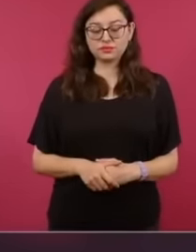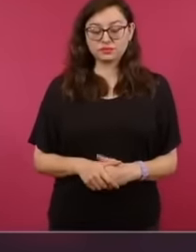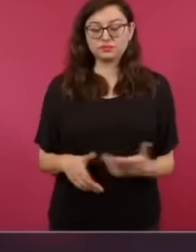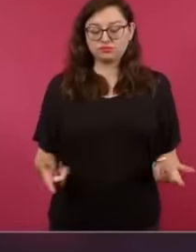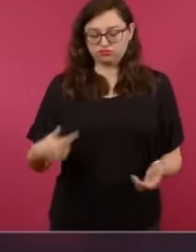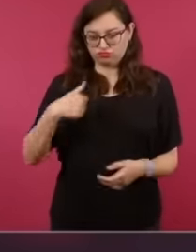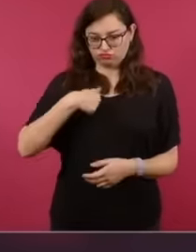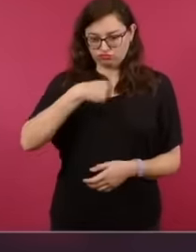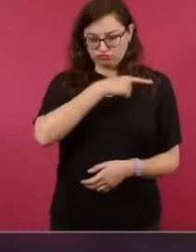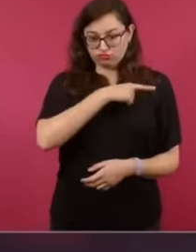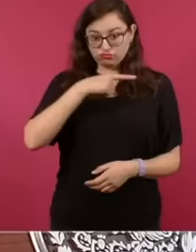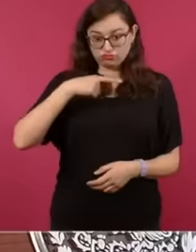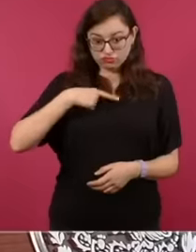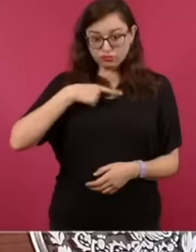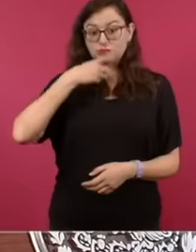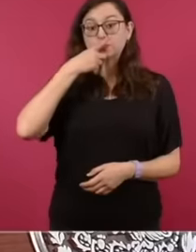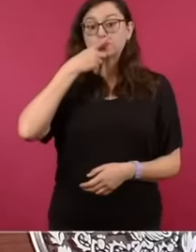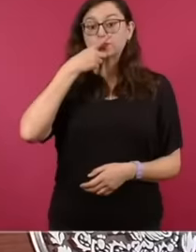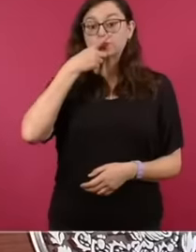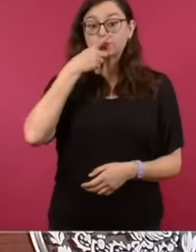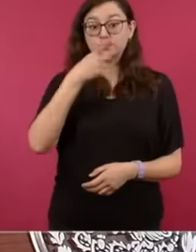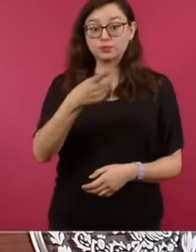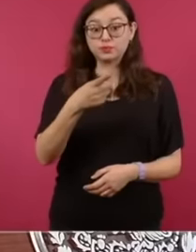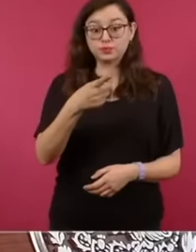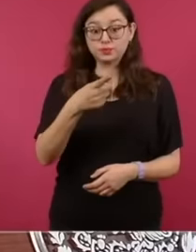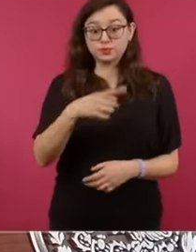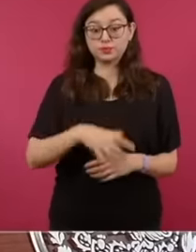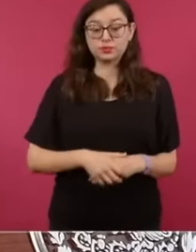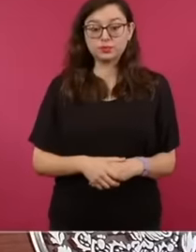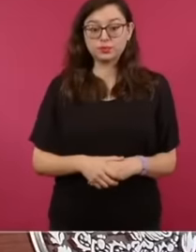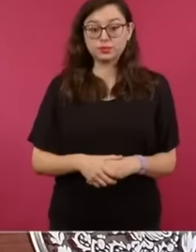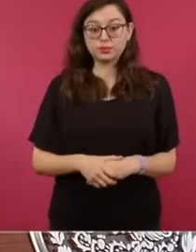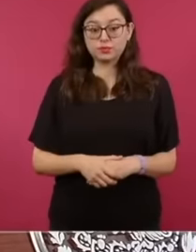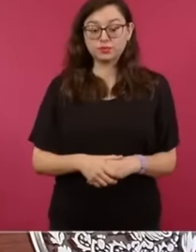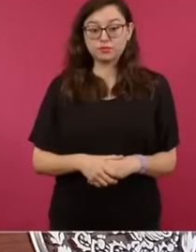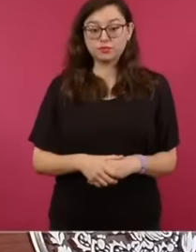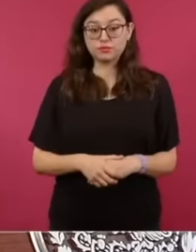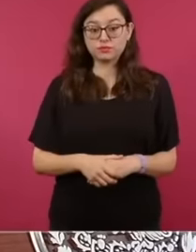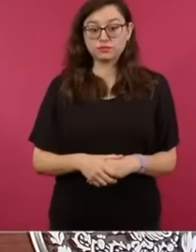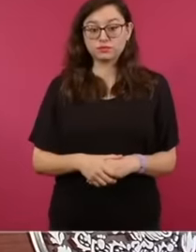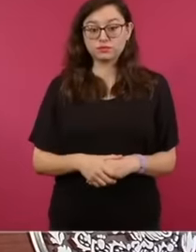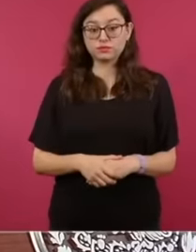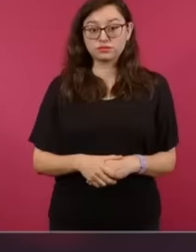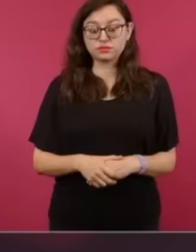decirlo. El miércoles son los cómputos